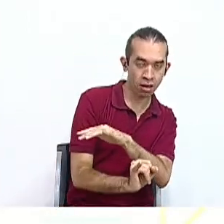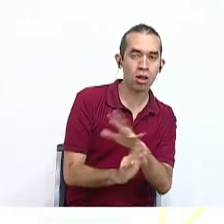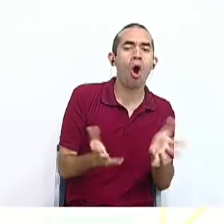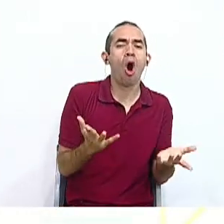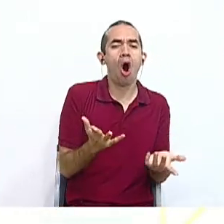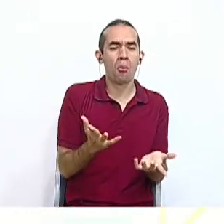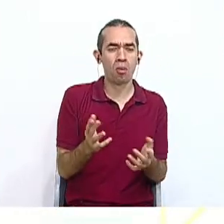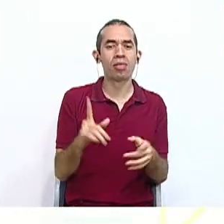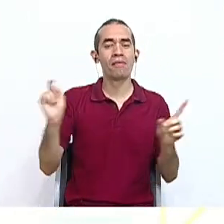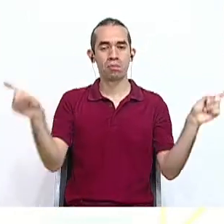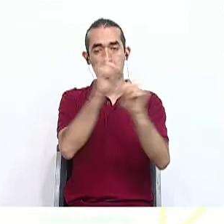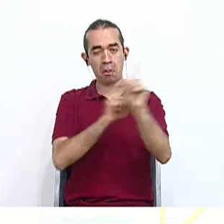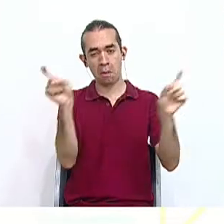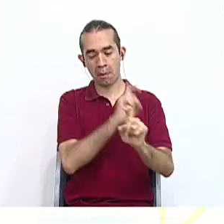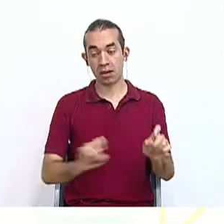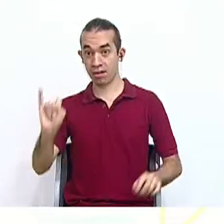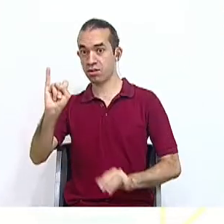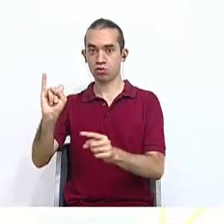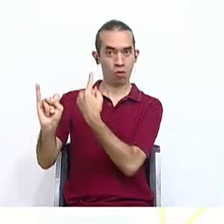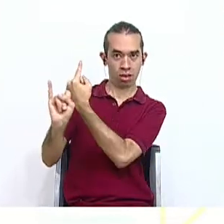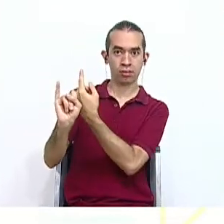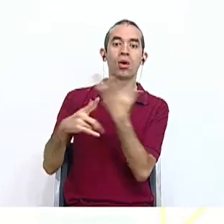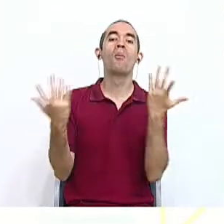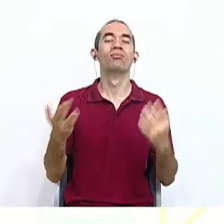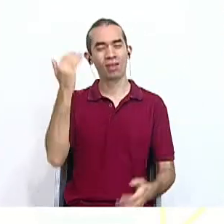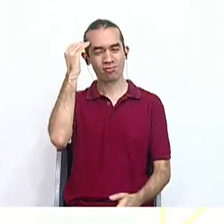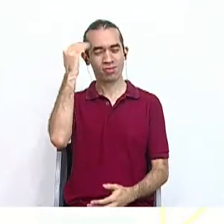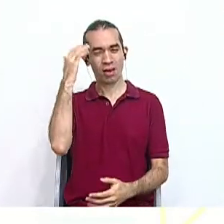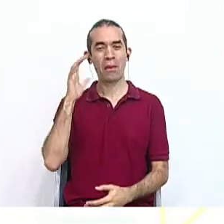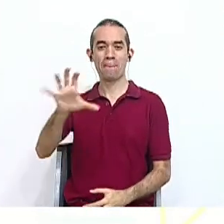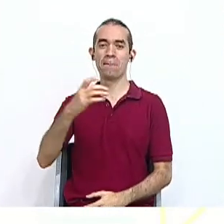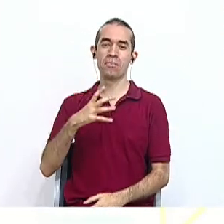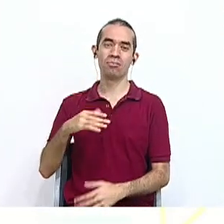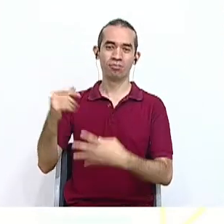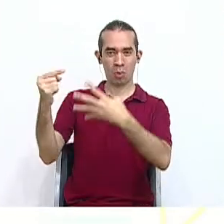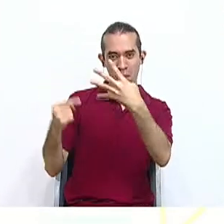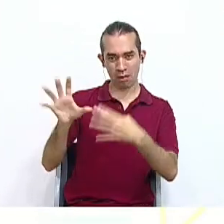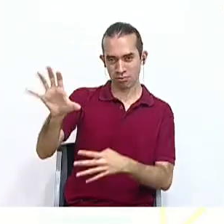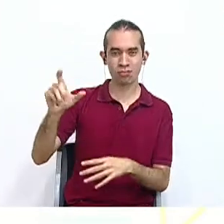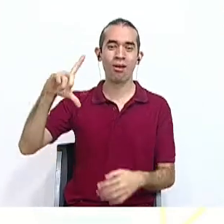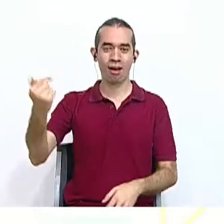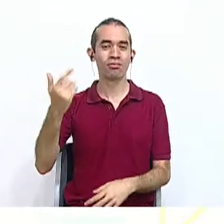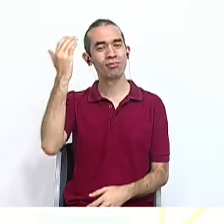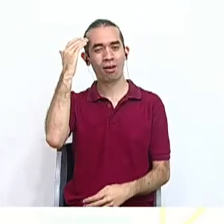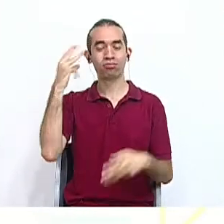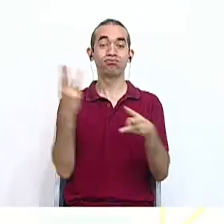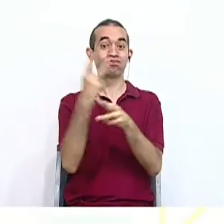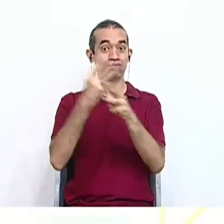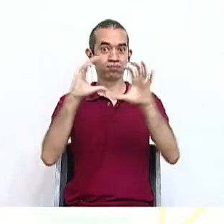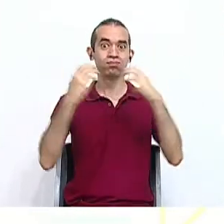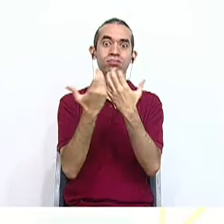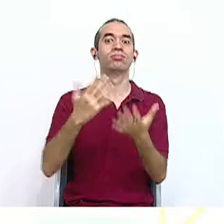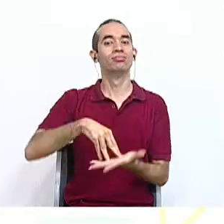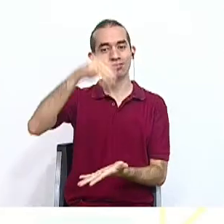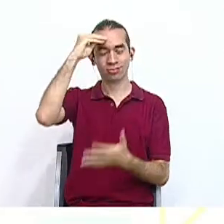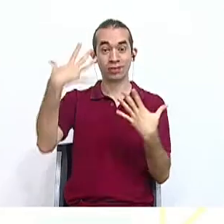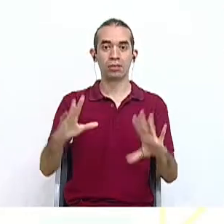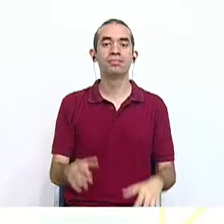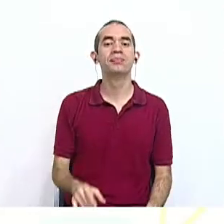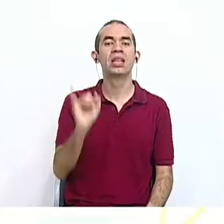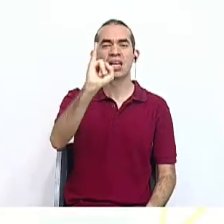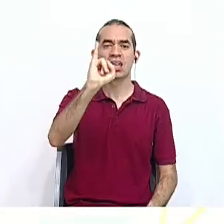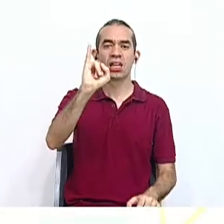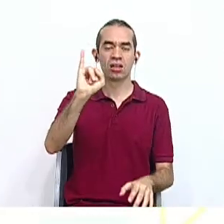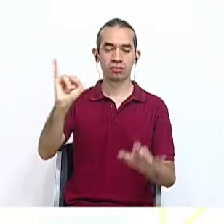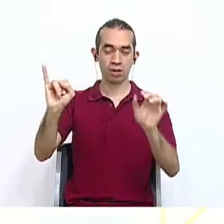Pues utilizando las propiedades de logaritmos que ya conocimos en nuestras clases de matemática. Para despejar I, lo